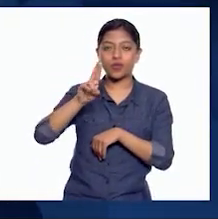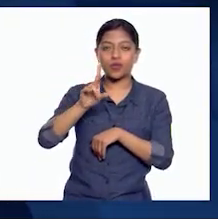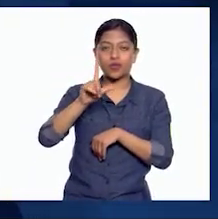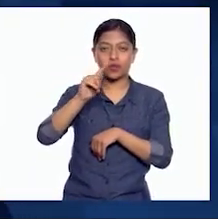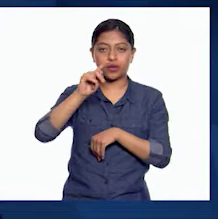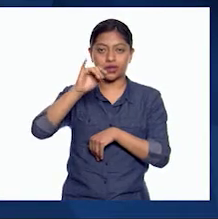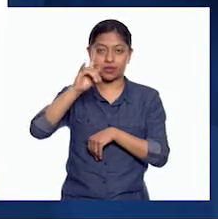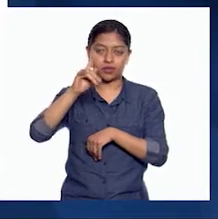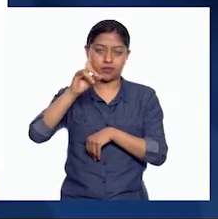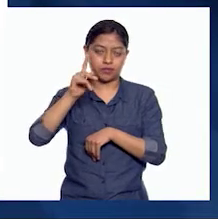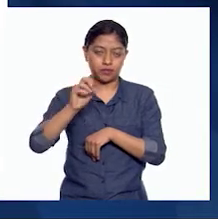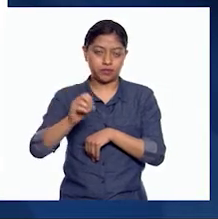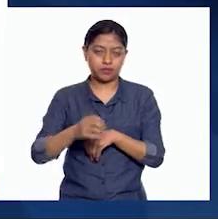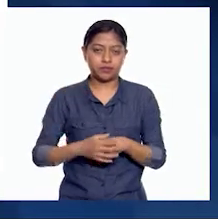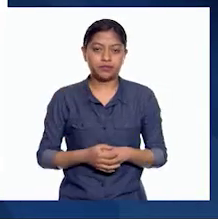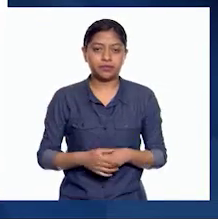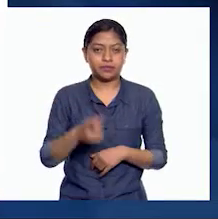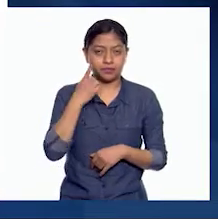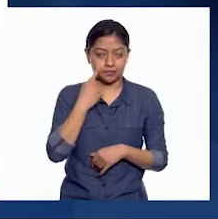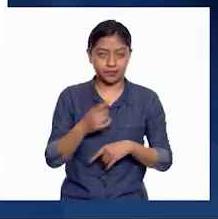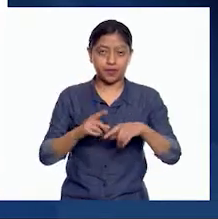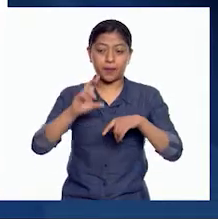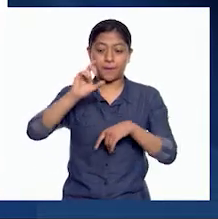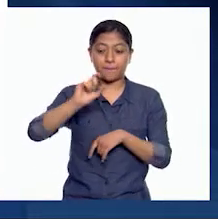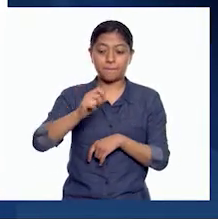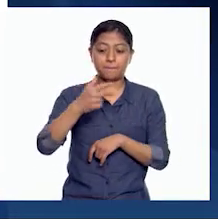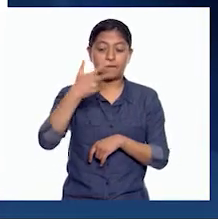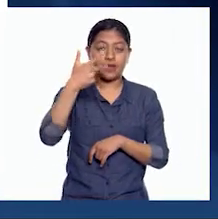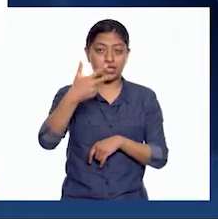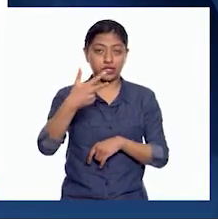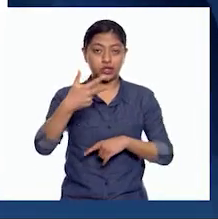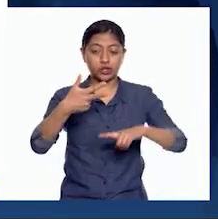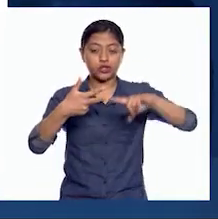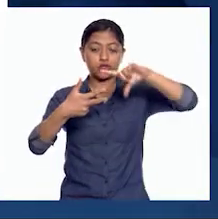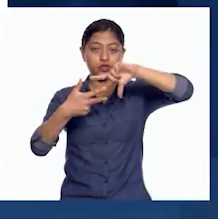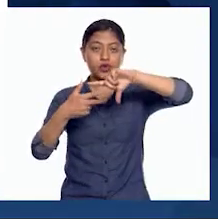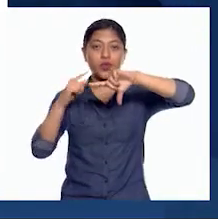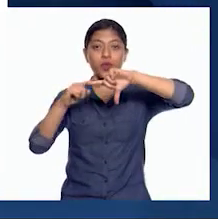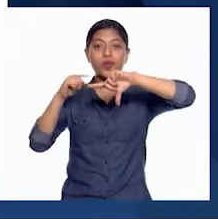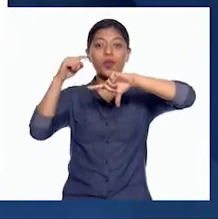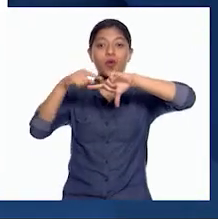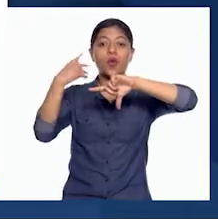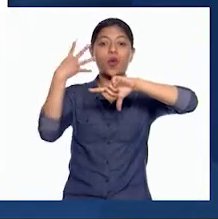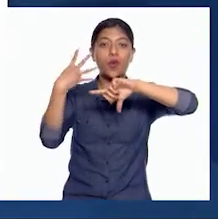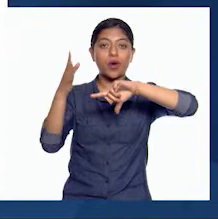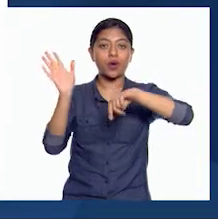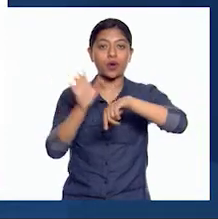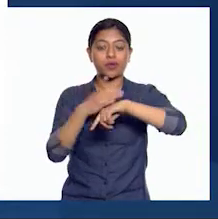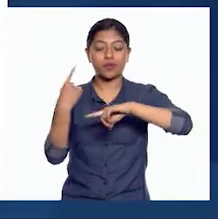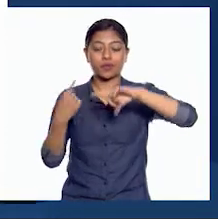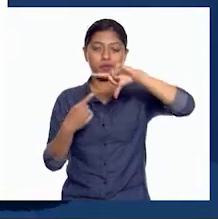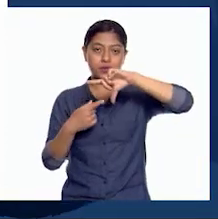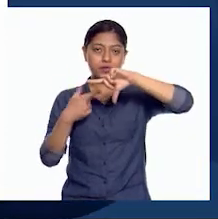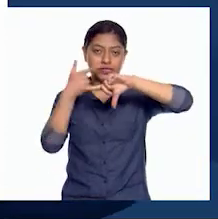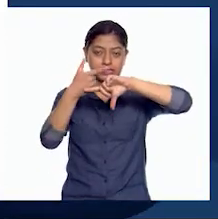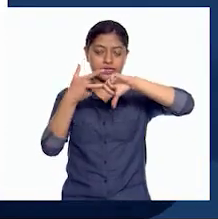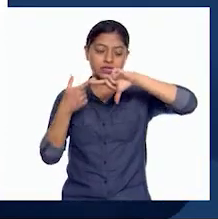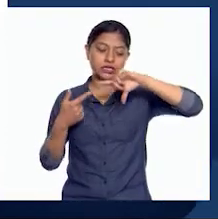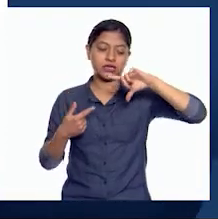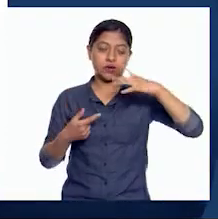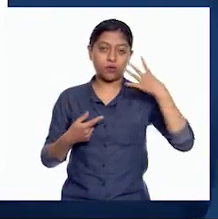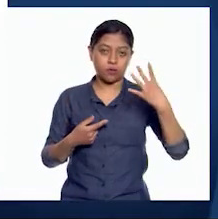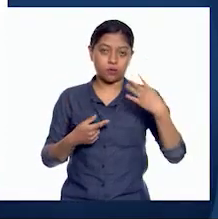ver. 28 es múltiplo de 4 porque 4 por 7 es igual a 28. O